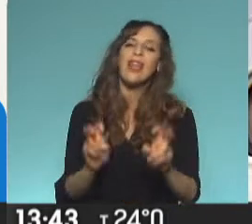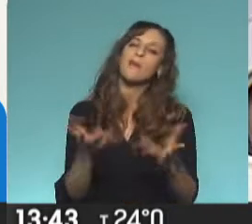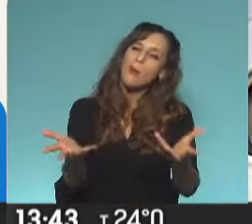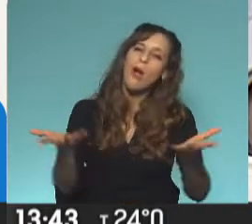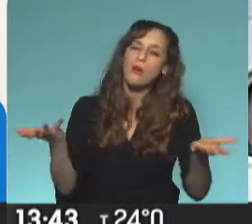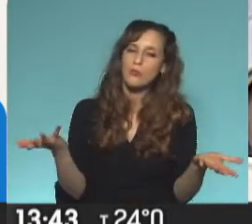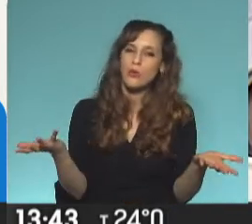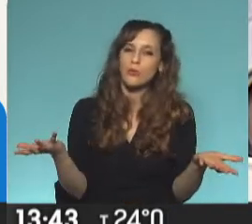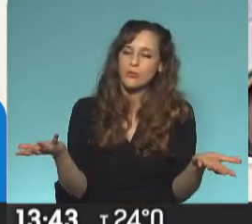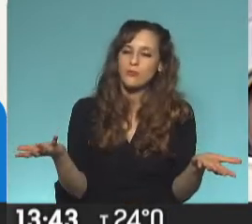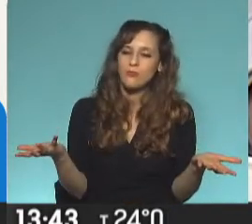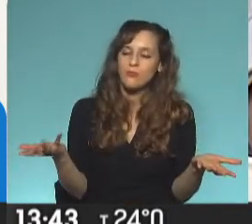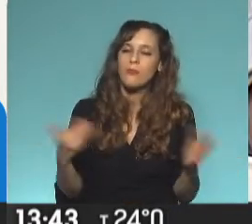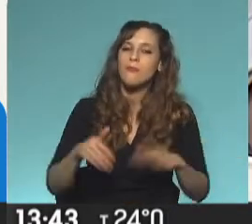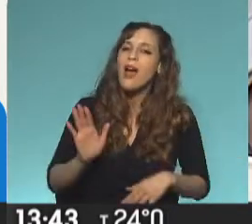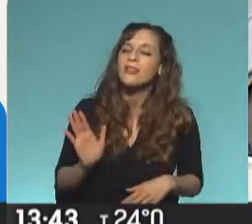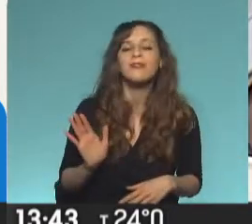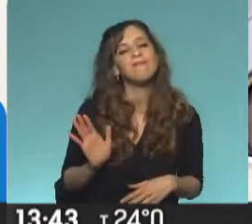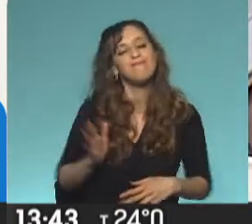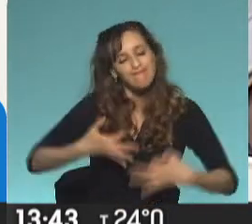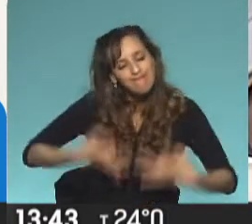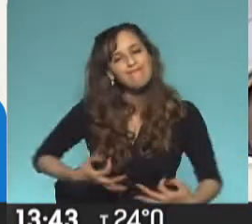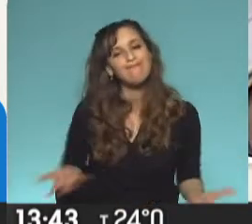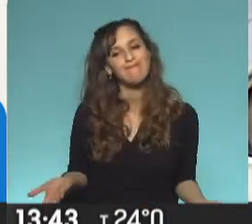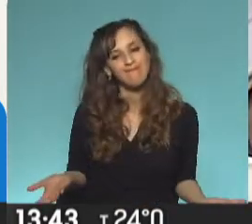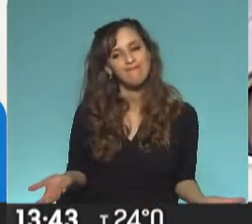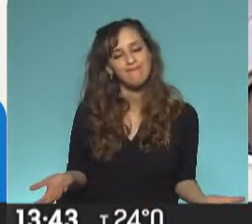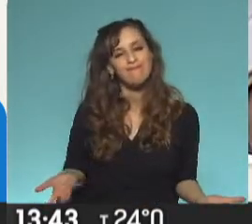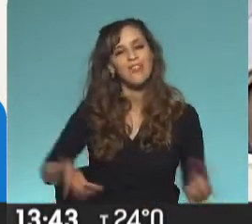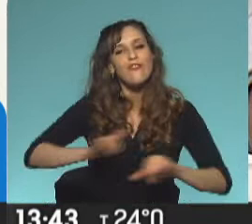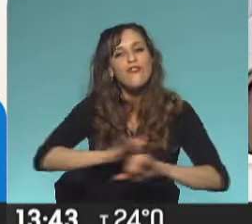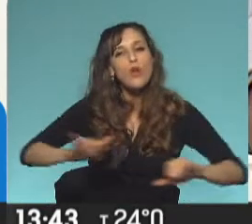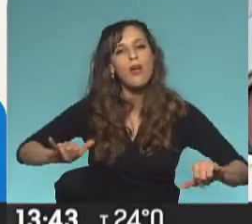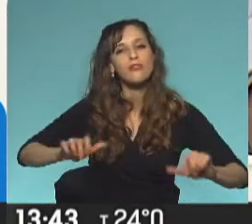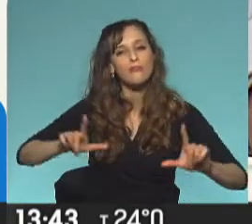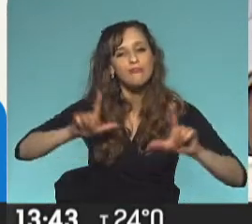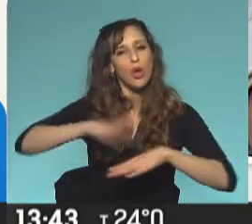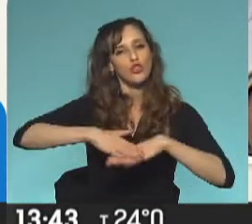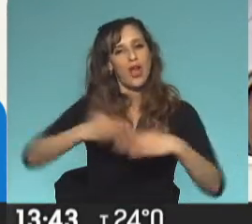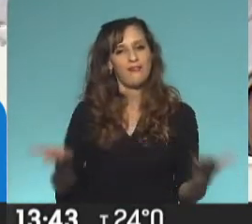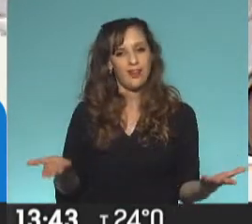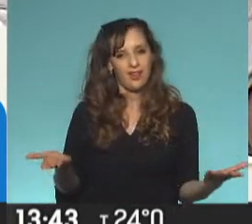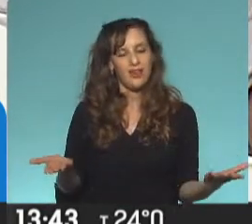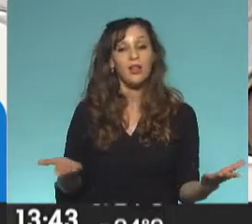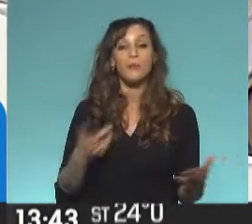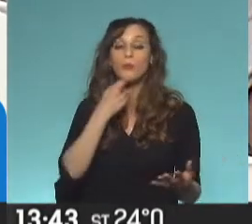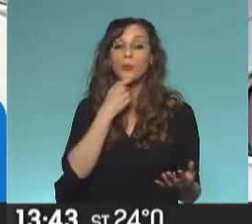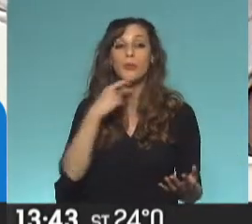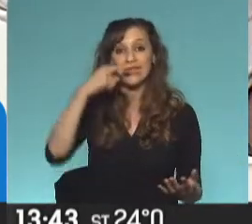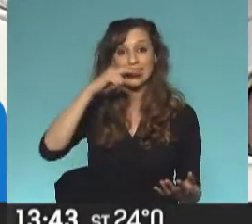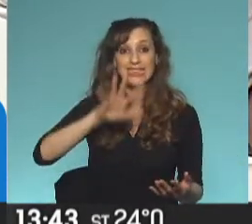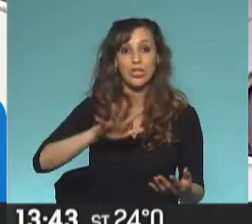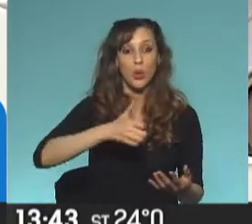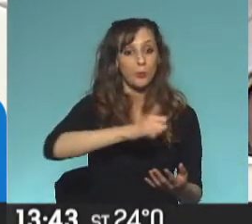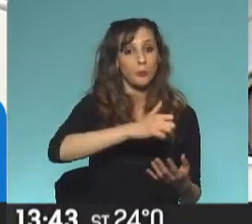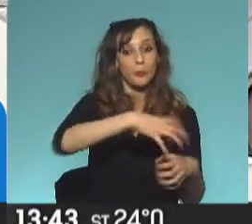una cuestión un poco de de honradez en la difusión de la información si nosotros tenemos 75 balnearios que andan